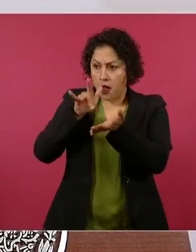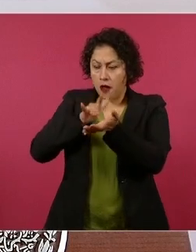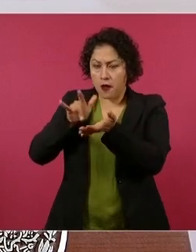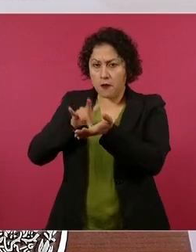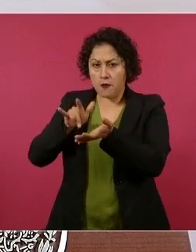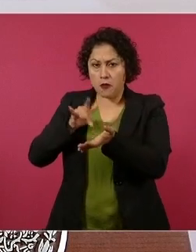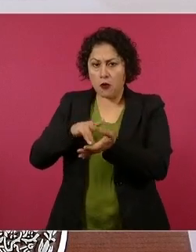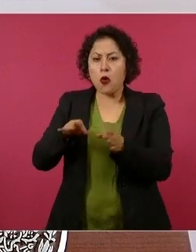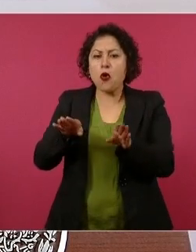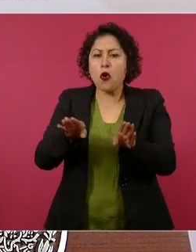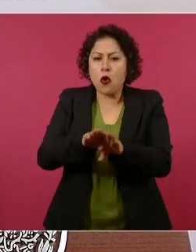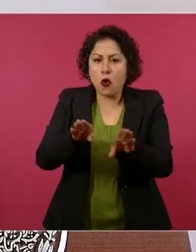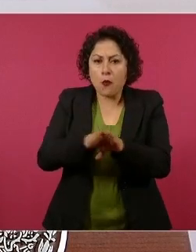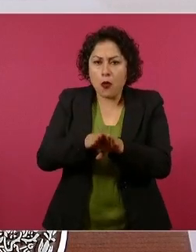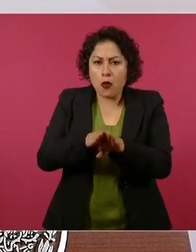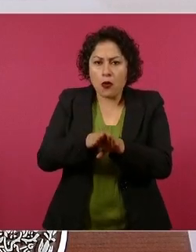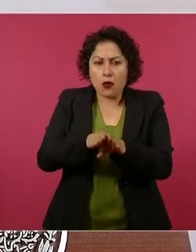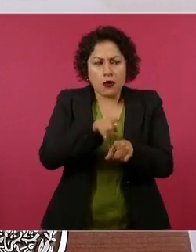que